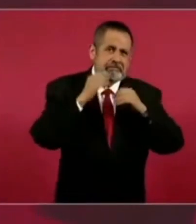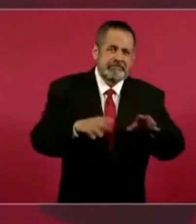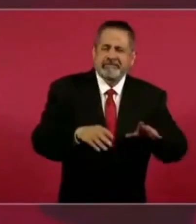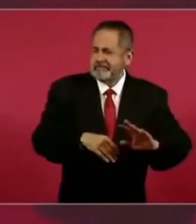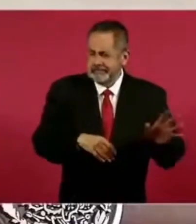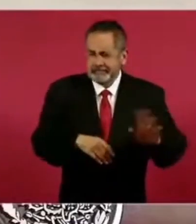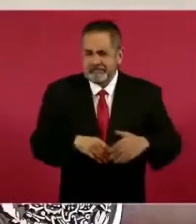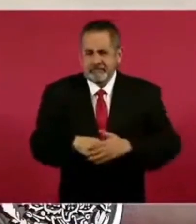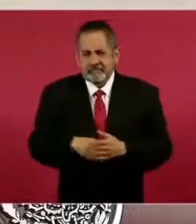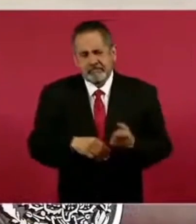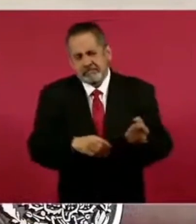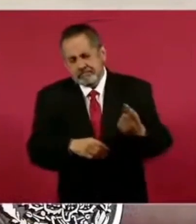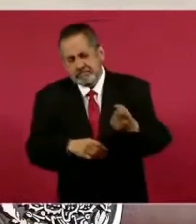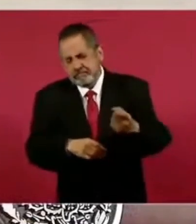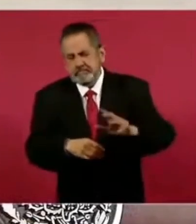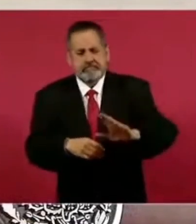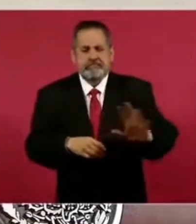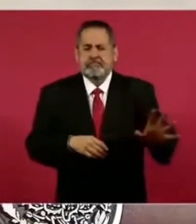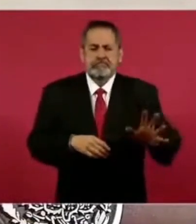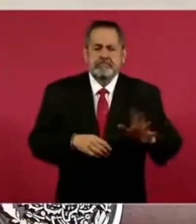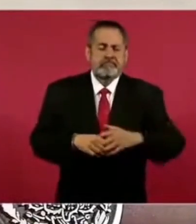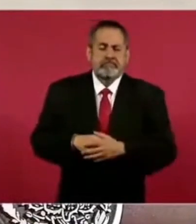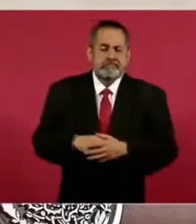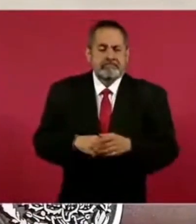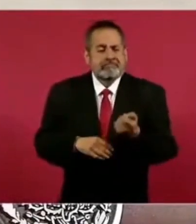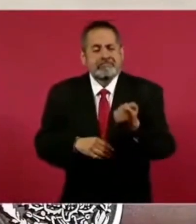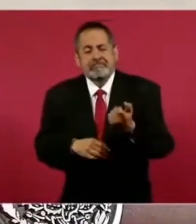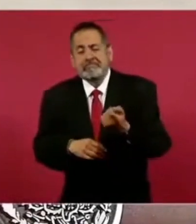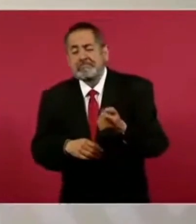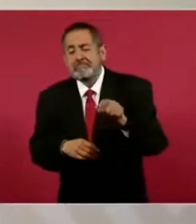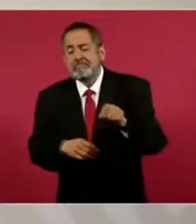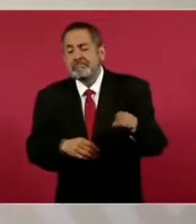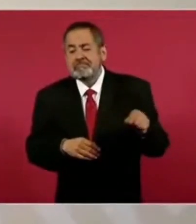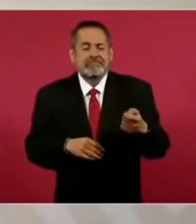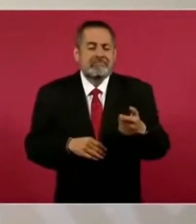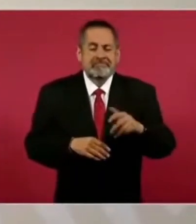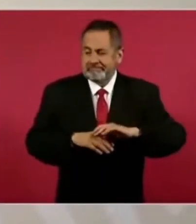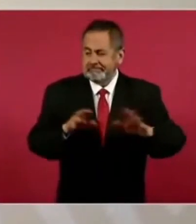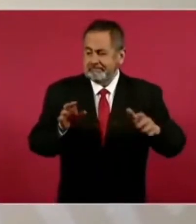Hay excepciones, pero ya son muy pocas.